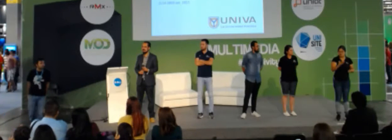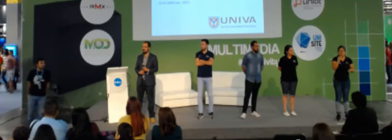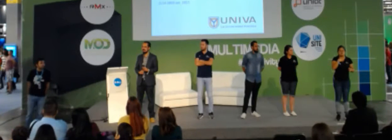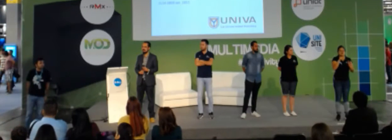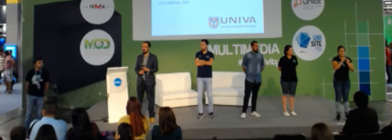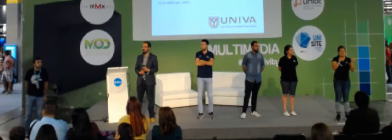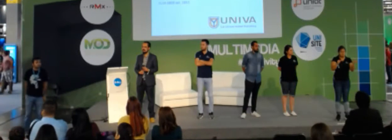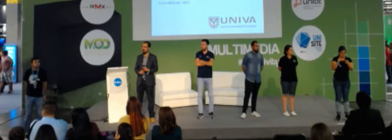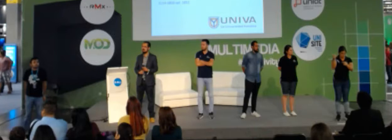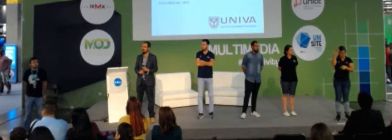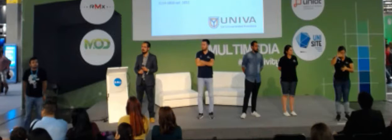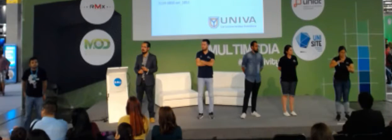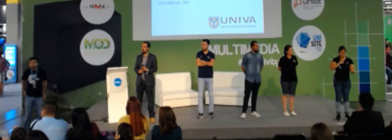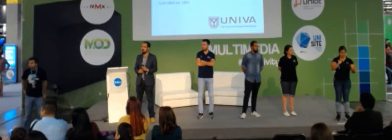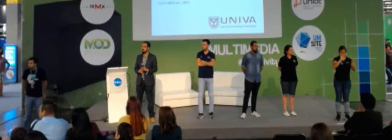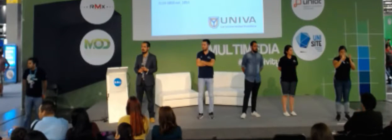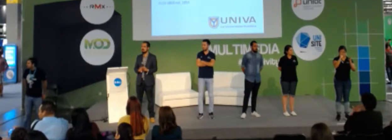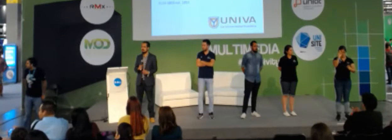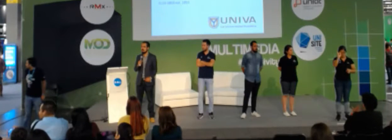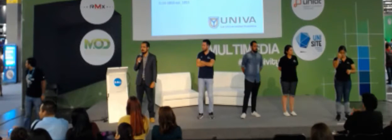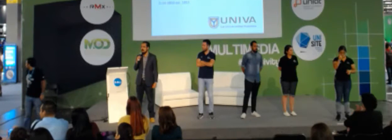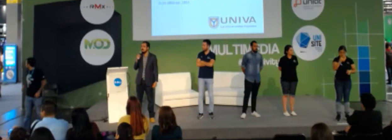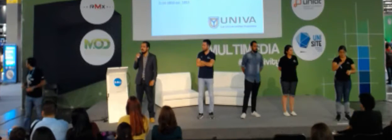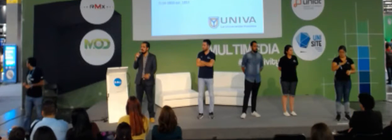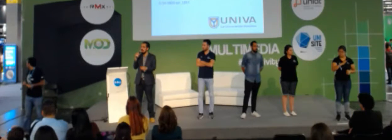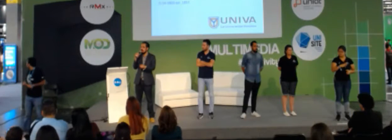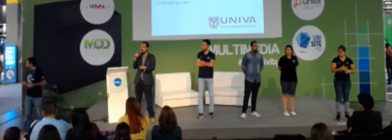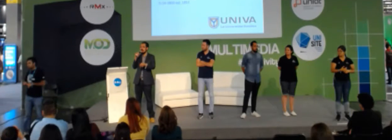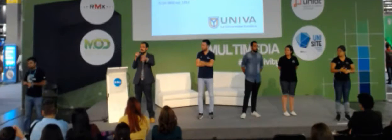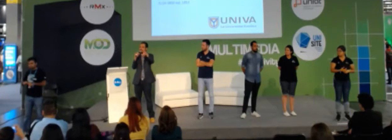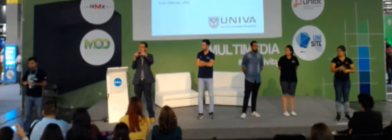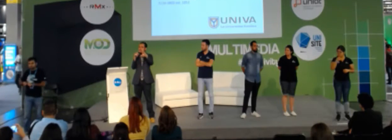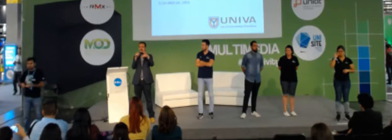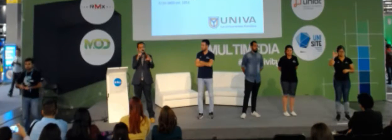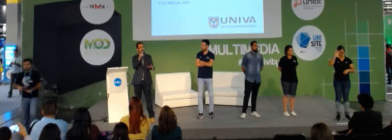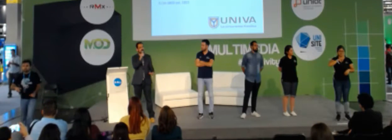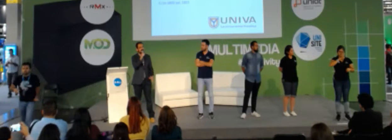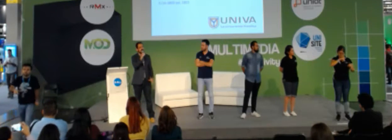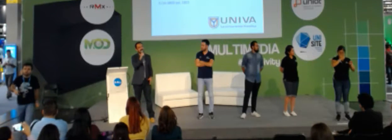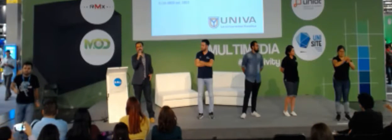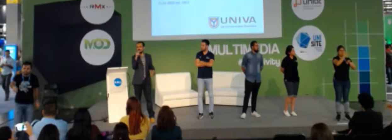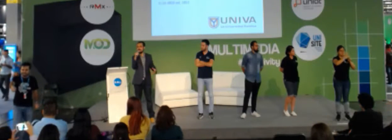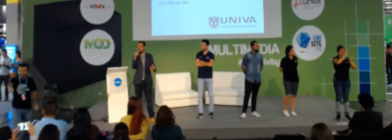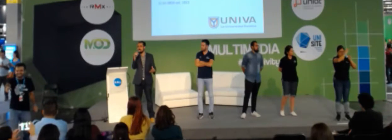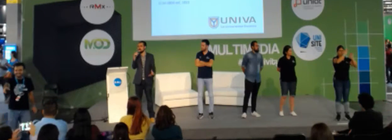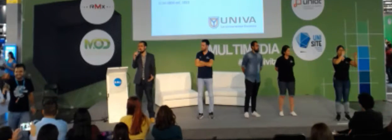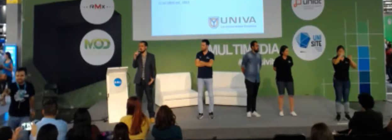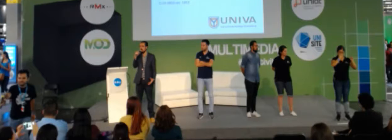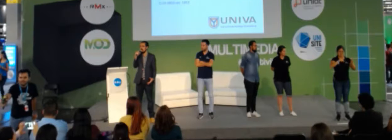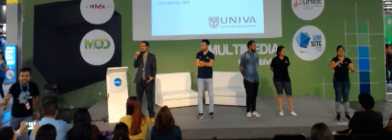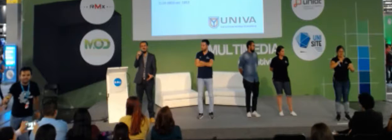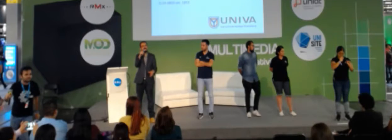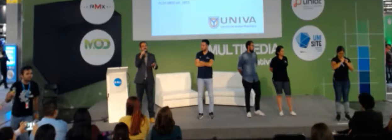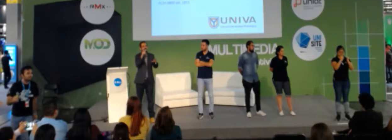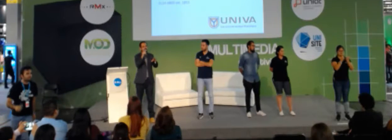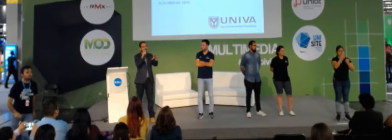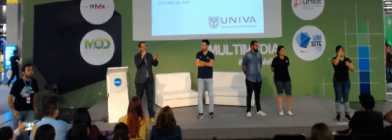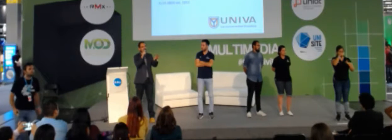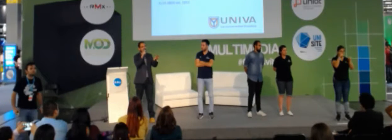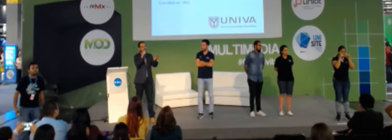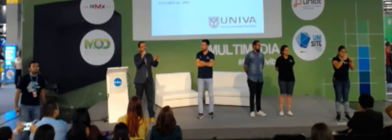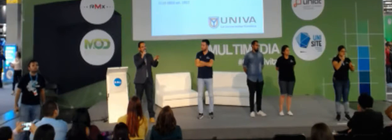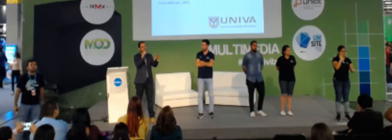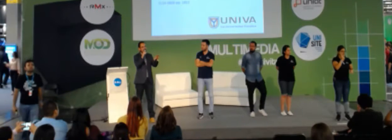si en Tijuana no podemos encontrar algo así. Sí, de hecho, en cada estado de la República existe una asociación civil que